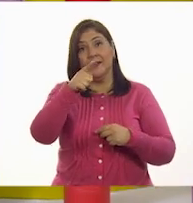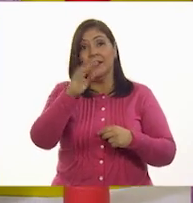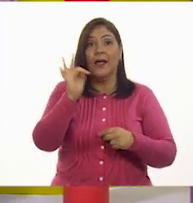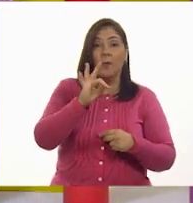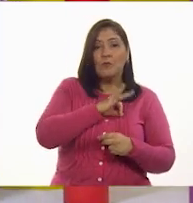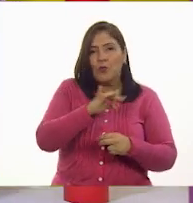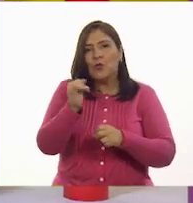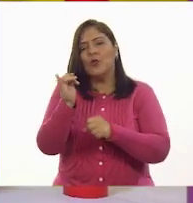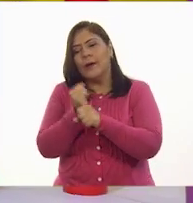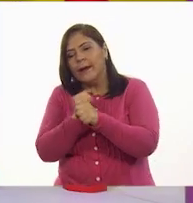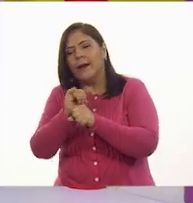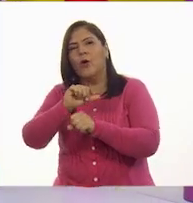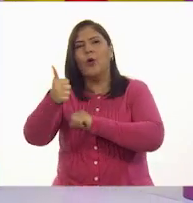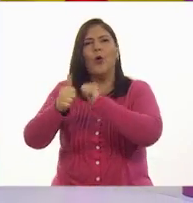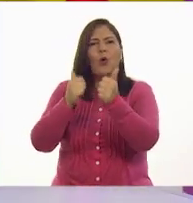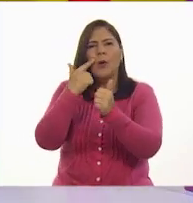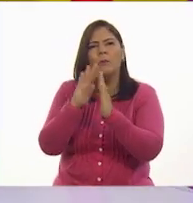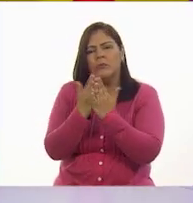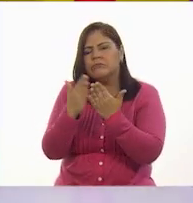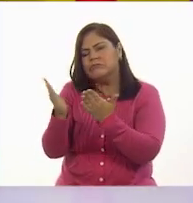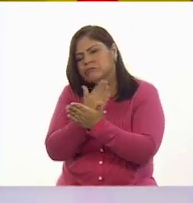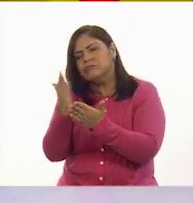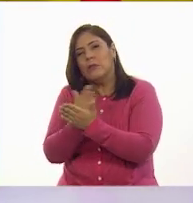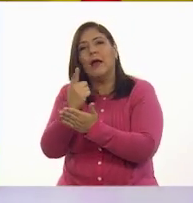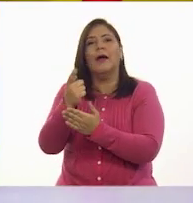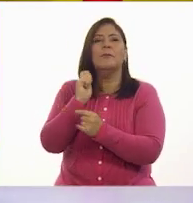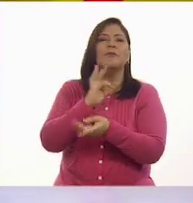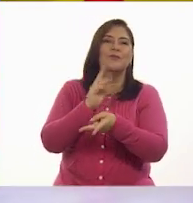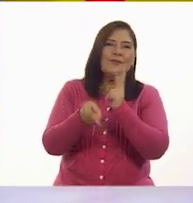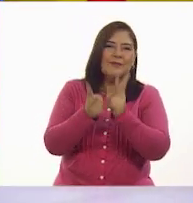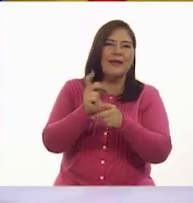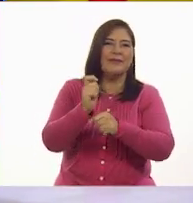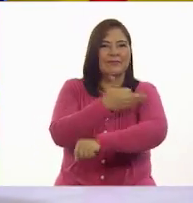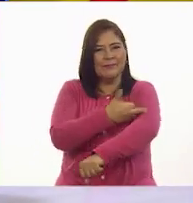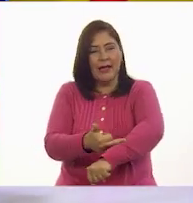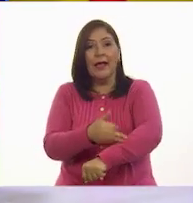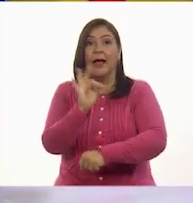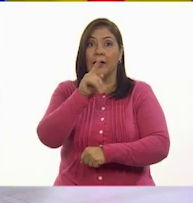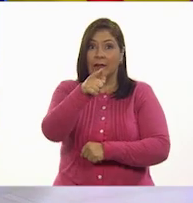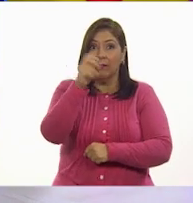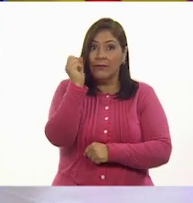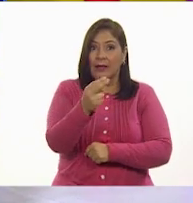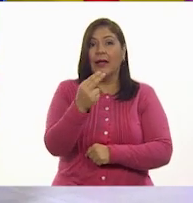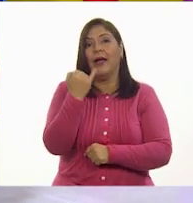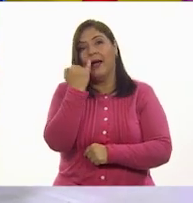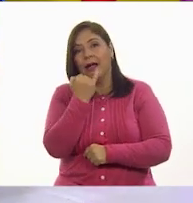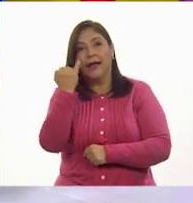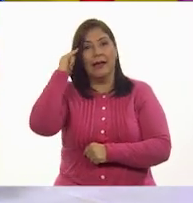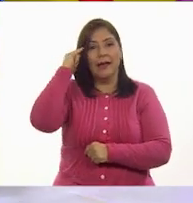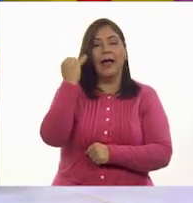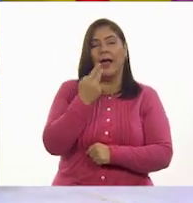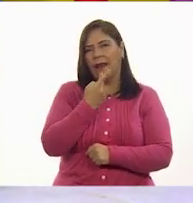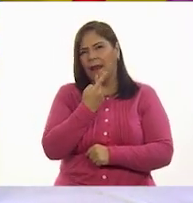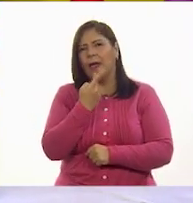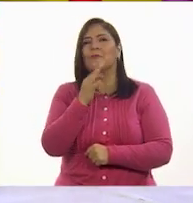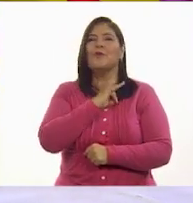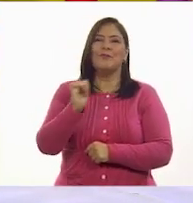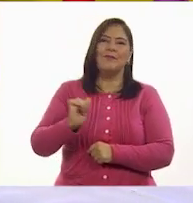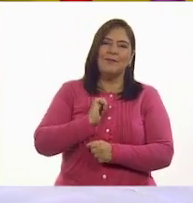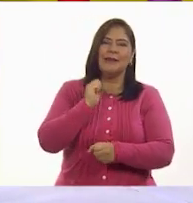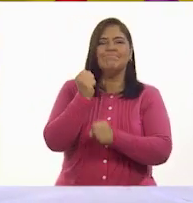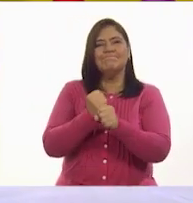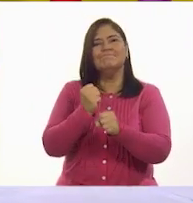posible, consulta otros libros y comenta el tema de hoy con tu familia. Si tienes la fortuna de hablar una lengua indígena, aprovecha también este momento